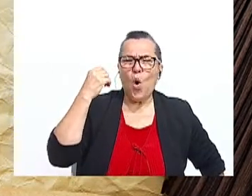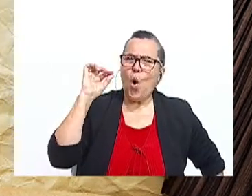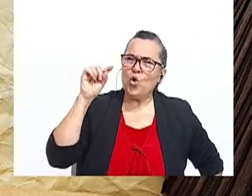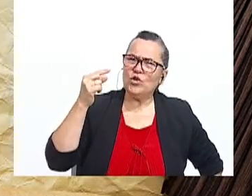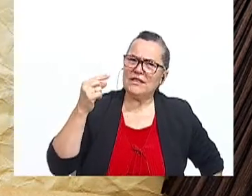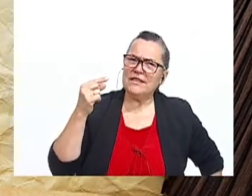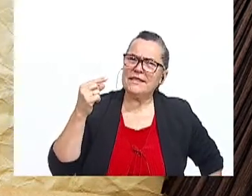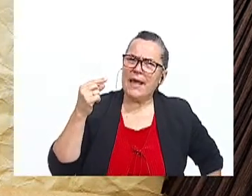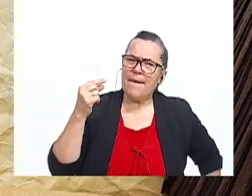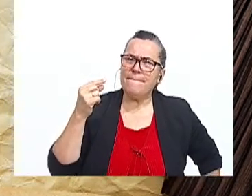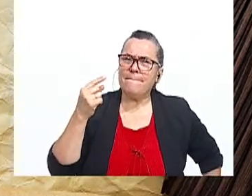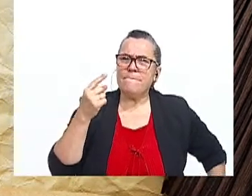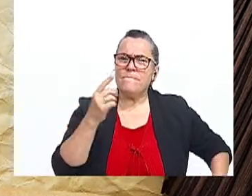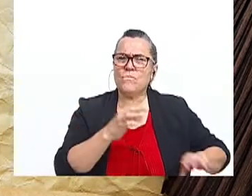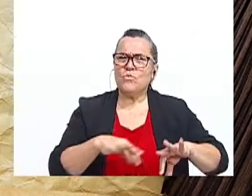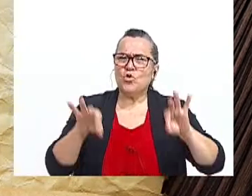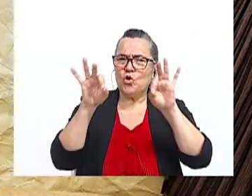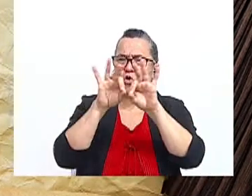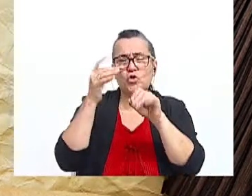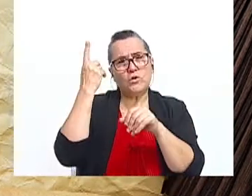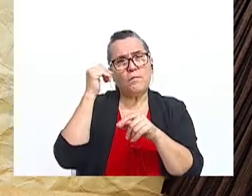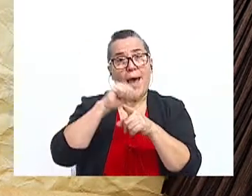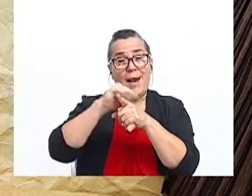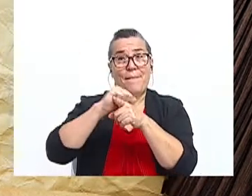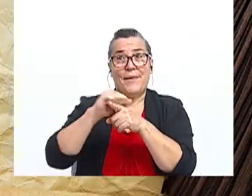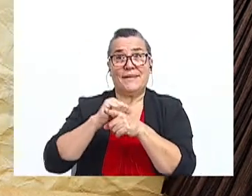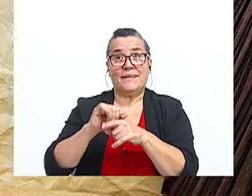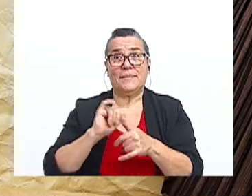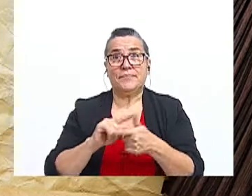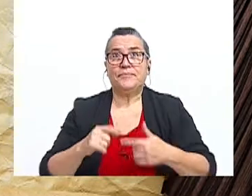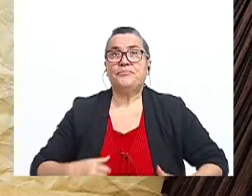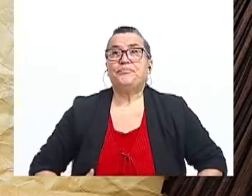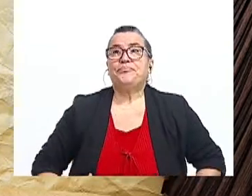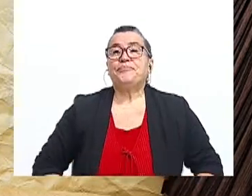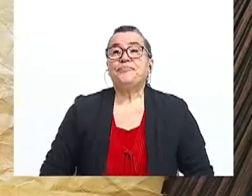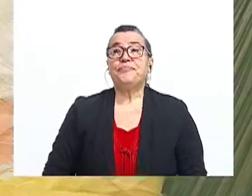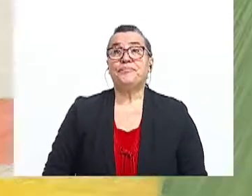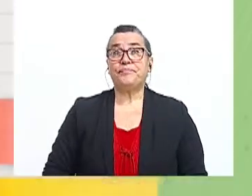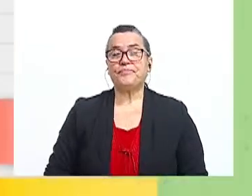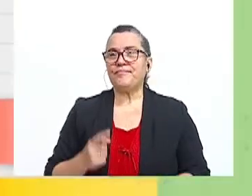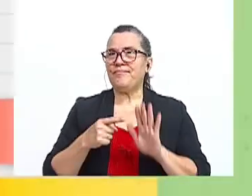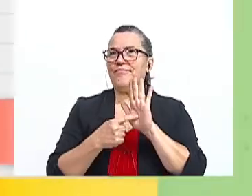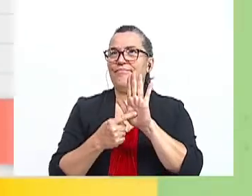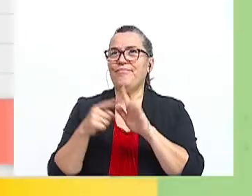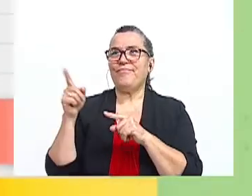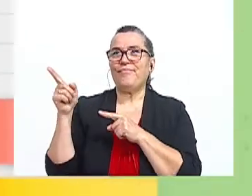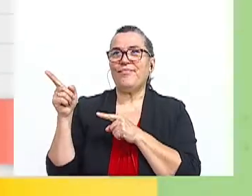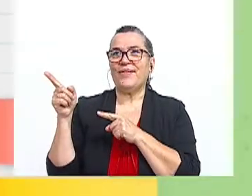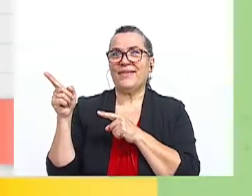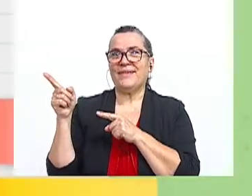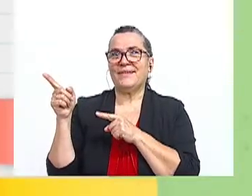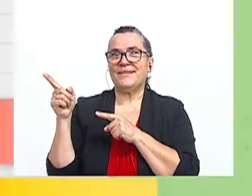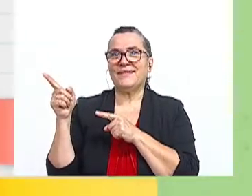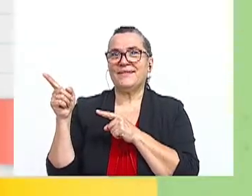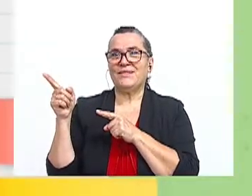que son muy importantes para ponerlos en práctica. Vamos a la presentación.